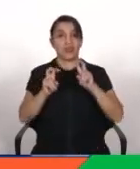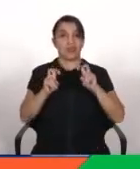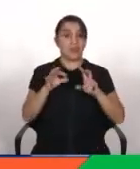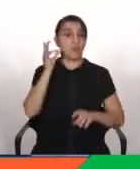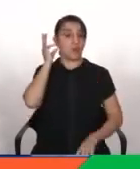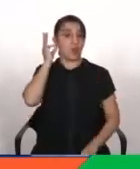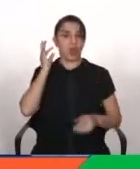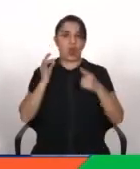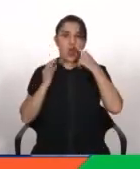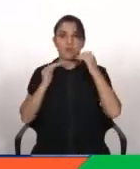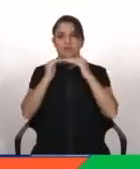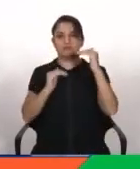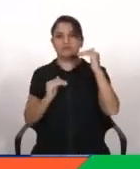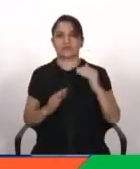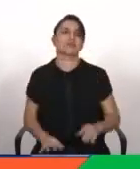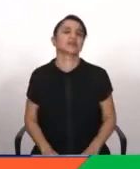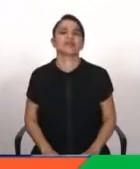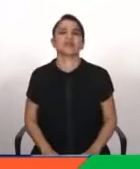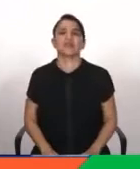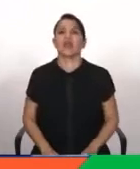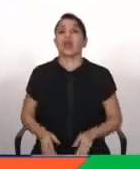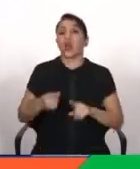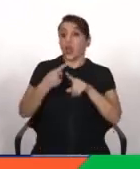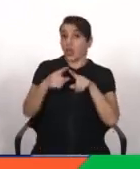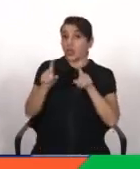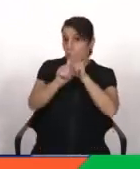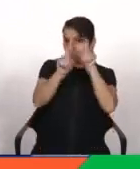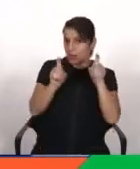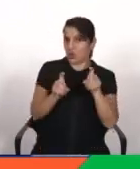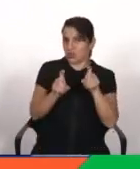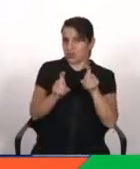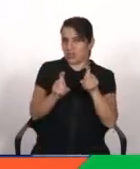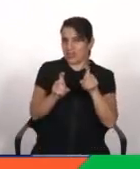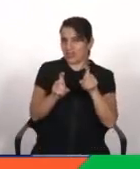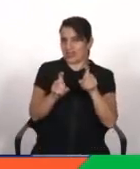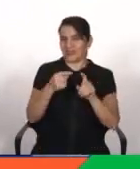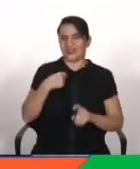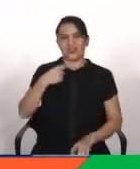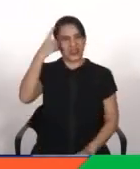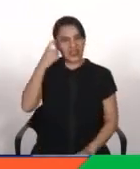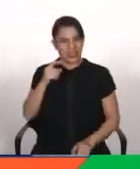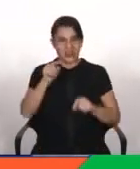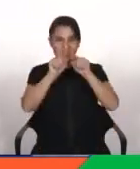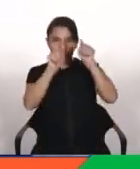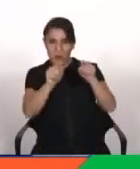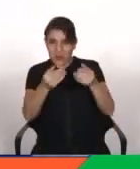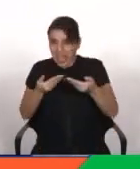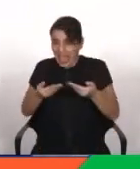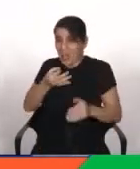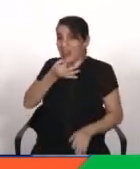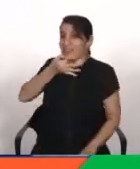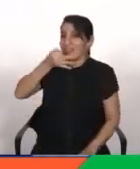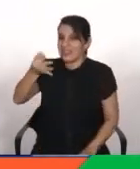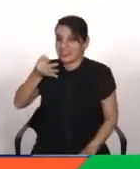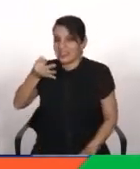pregunta que les voy a hacer no la debería hacer. ¿Por qué razón? Porque en esta época ya deberían haber desaparecido este tipo de preguntas, pero todavía siguen pensando